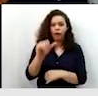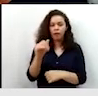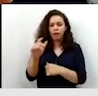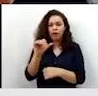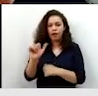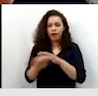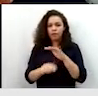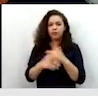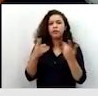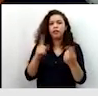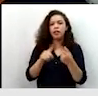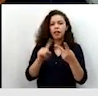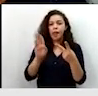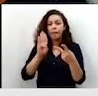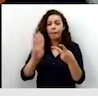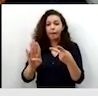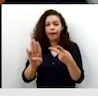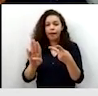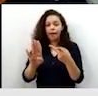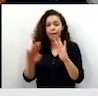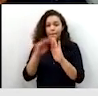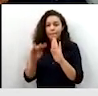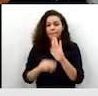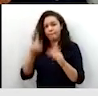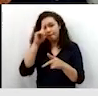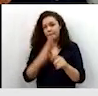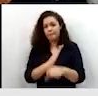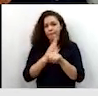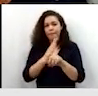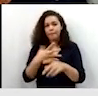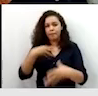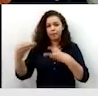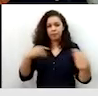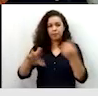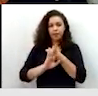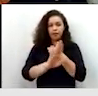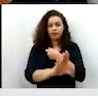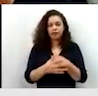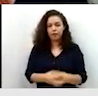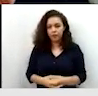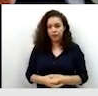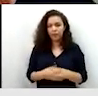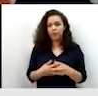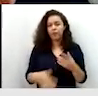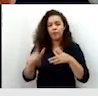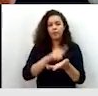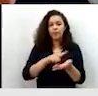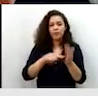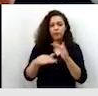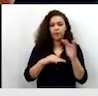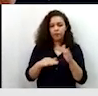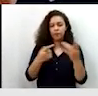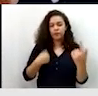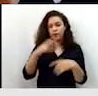el apartado B, que viene siendo las medidas de prevención para evitar contagios por COVID-19. El saneamiento básico, desde el punto